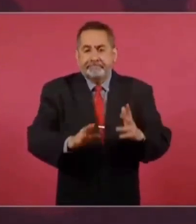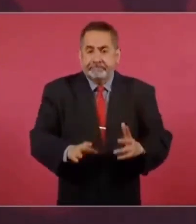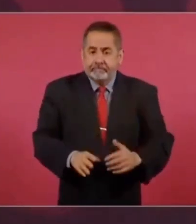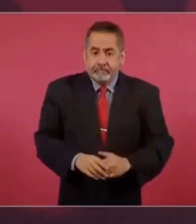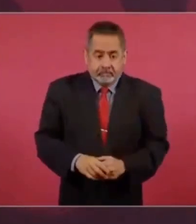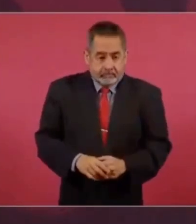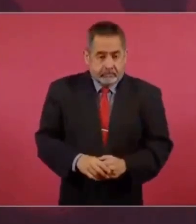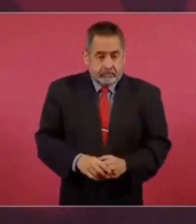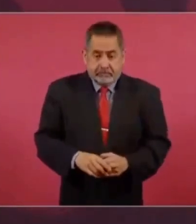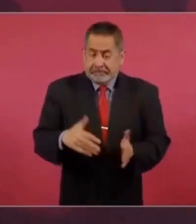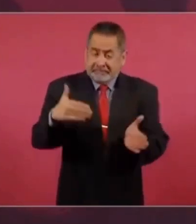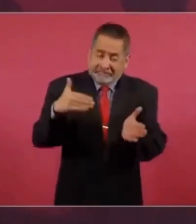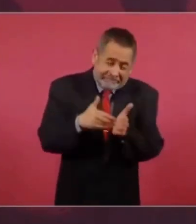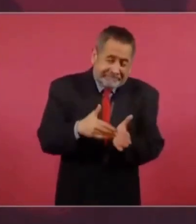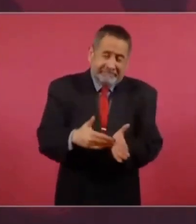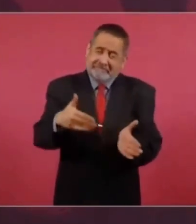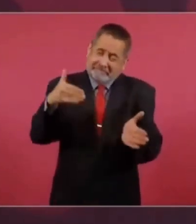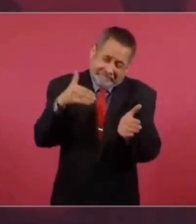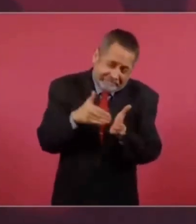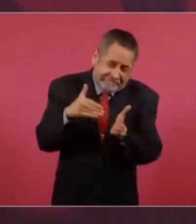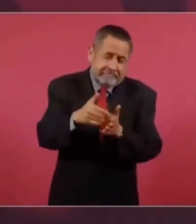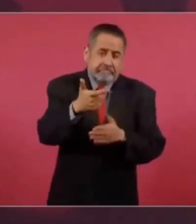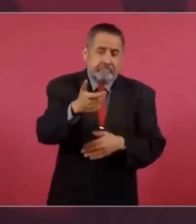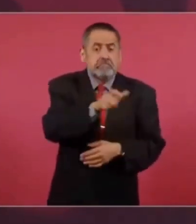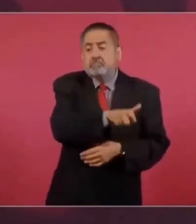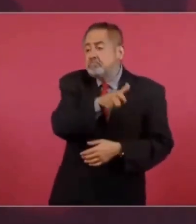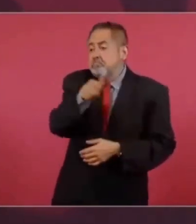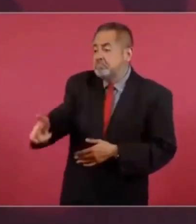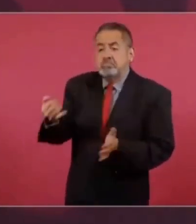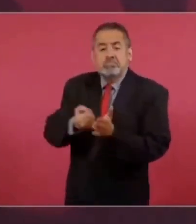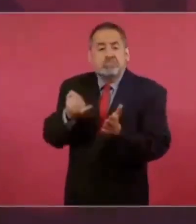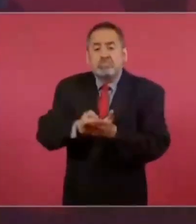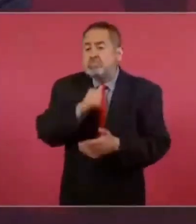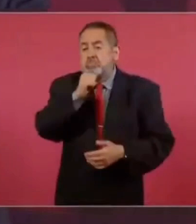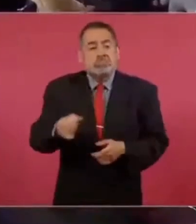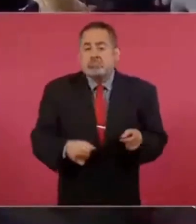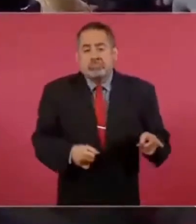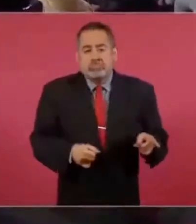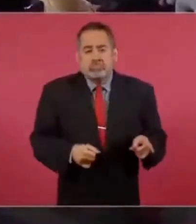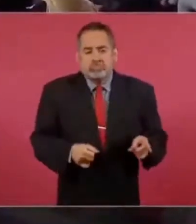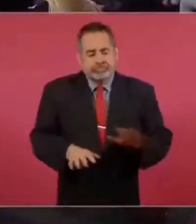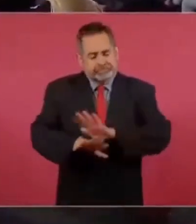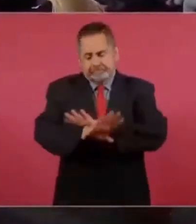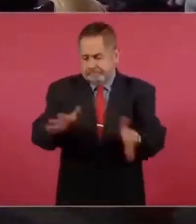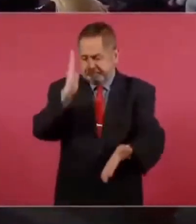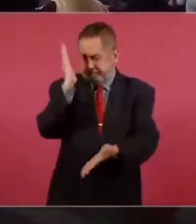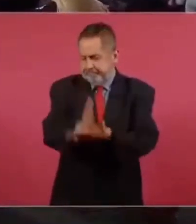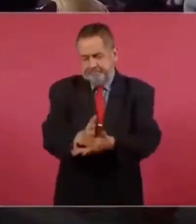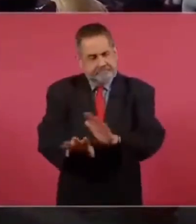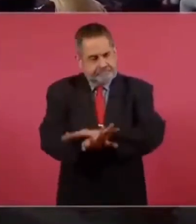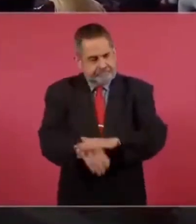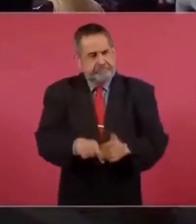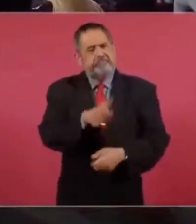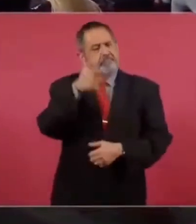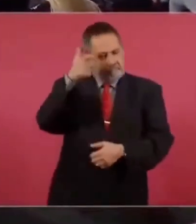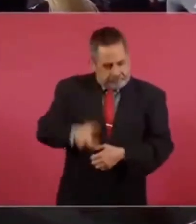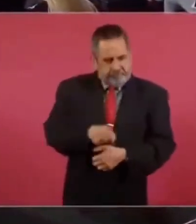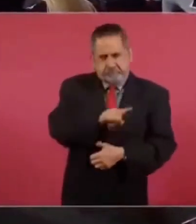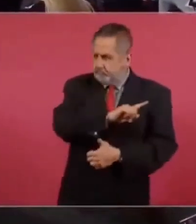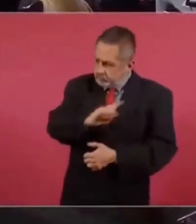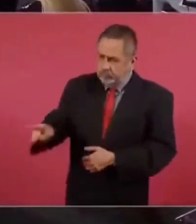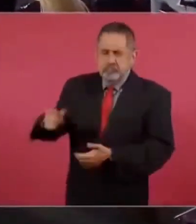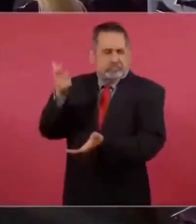Estoy hablando de miles de millones de pesos. Entonces, eso se terminó.